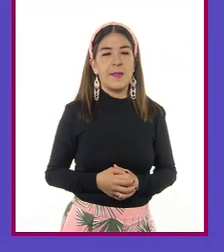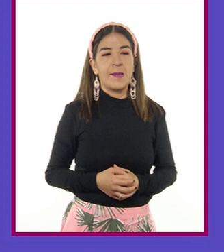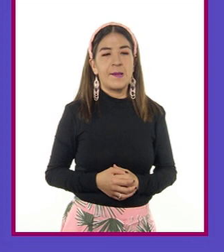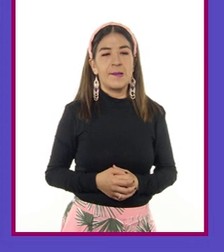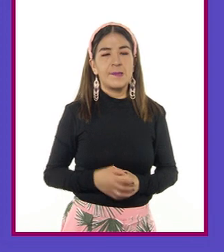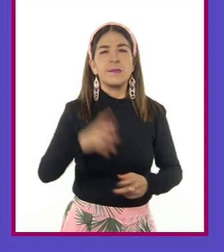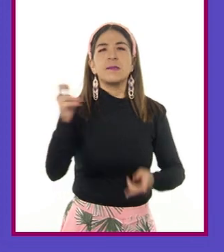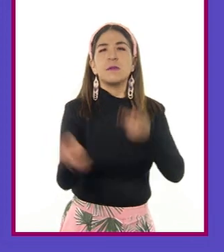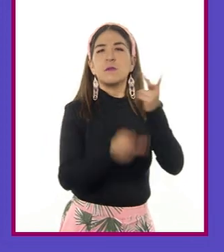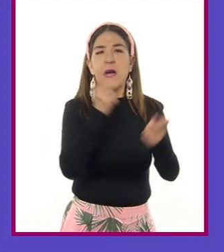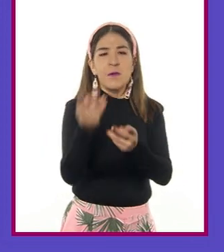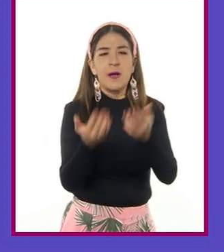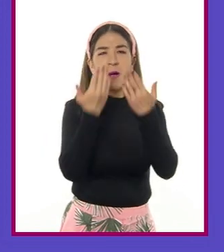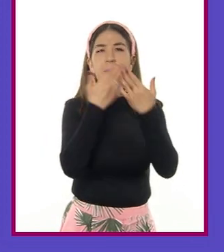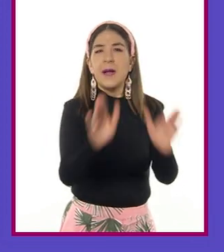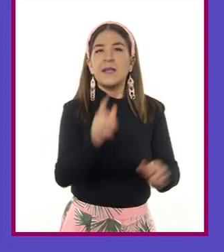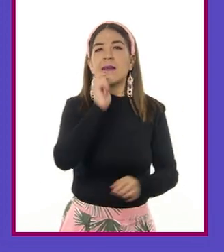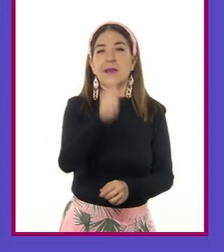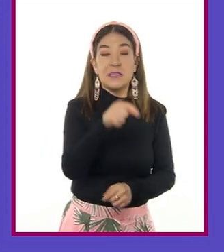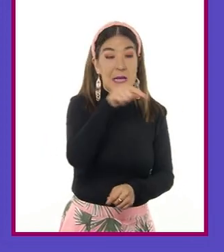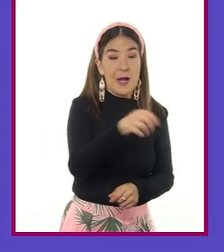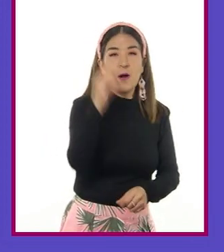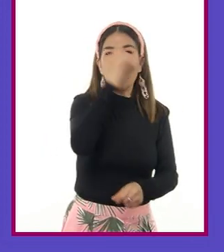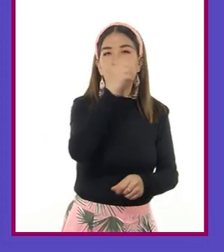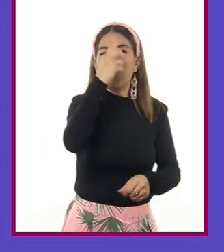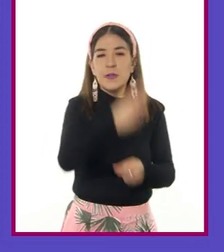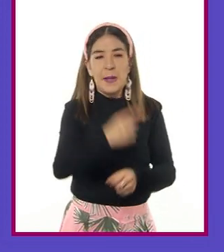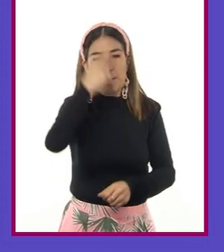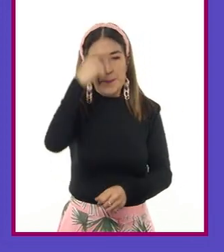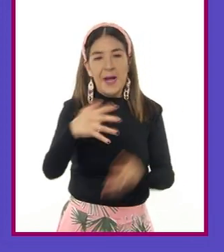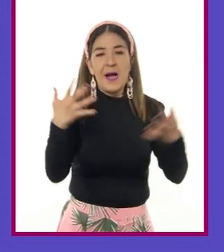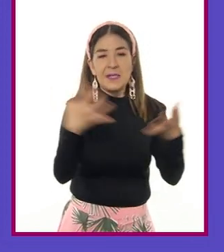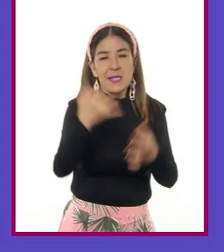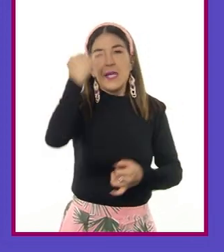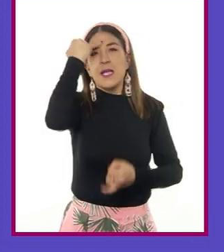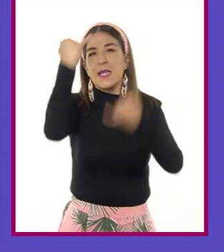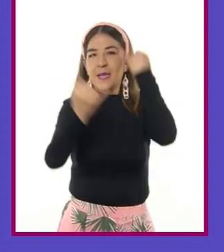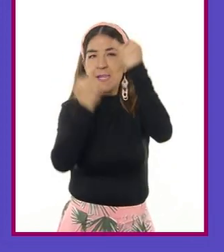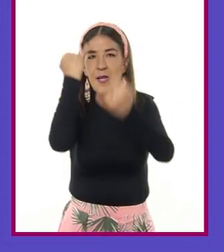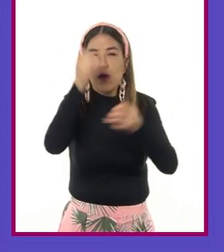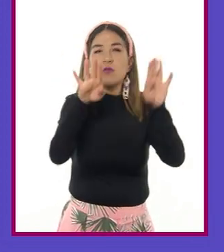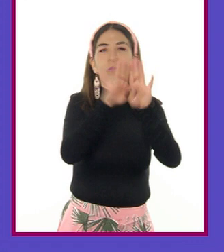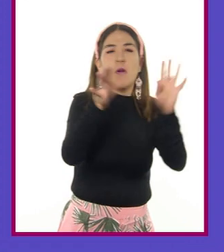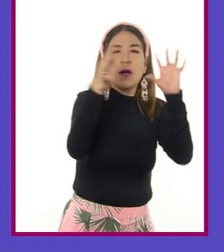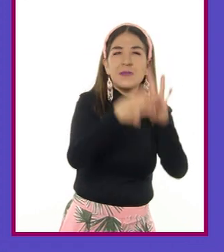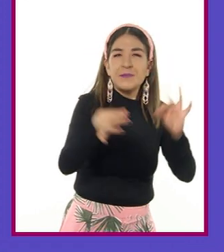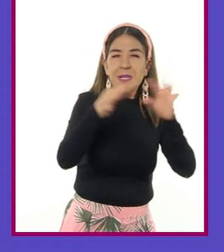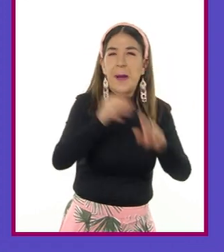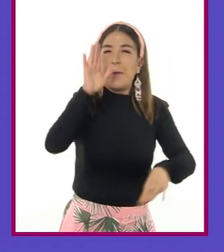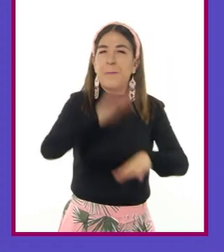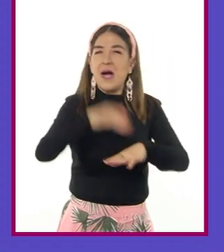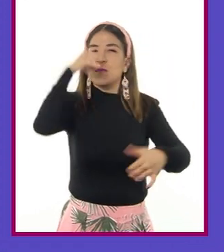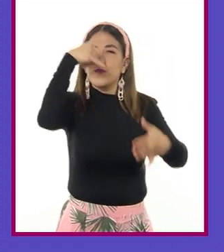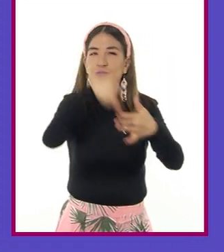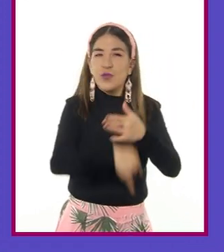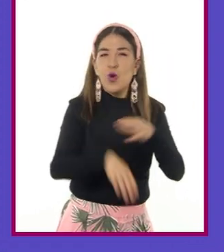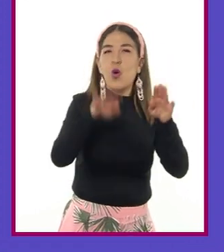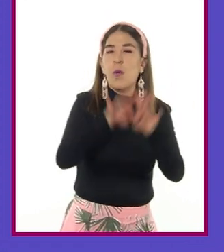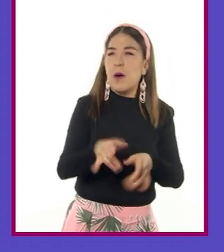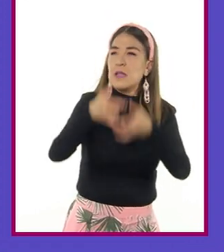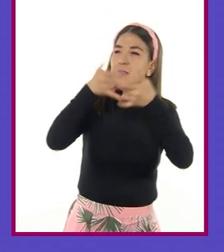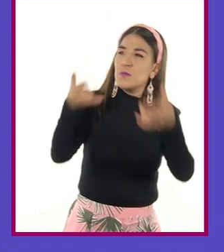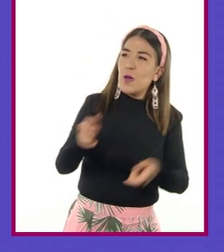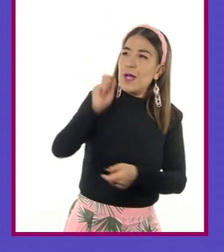son aquellas en las que se da oportunidad de desarrollar ideas, explicar detalles o describir sucesos en